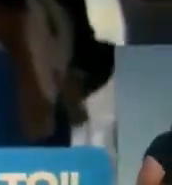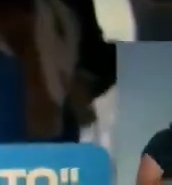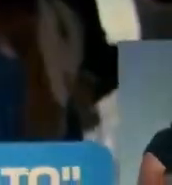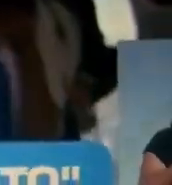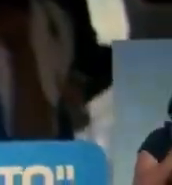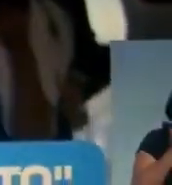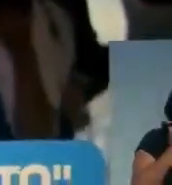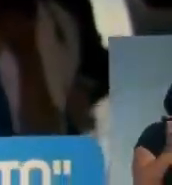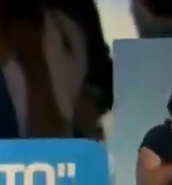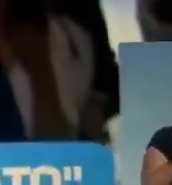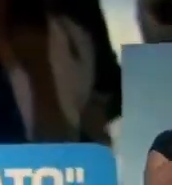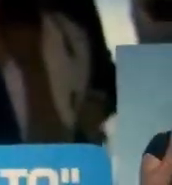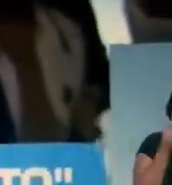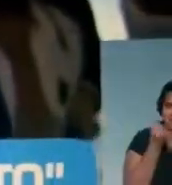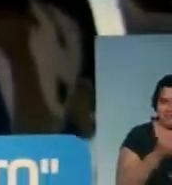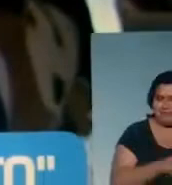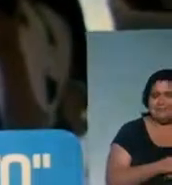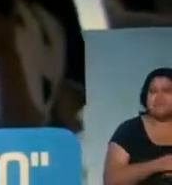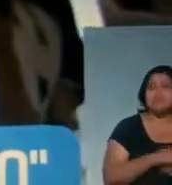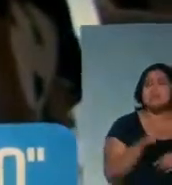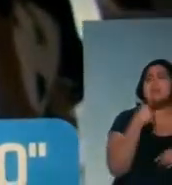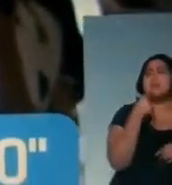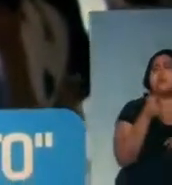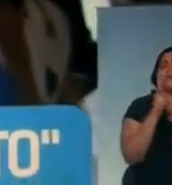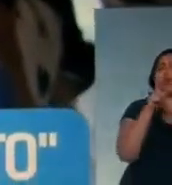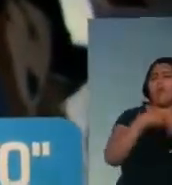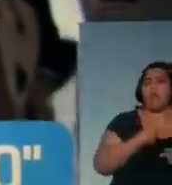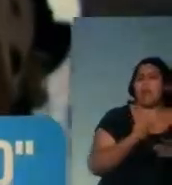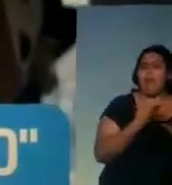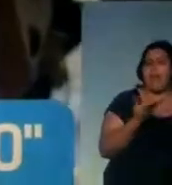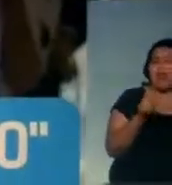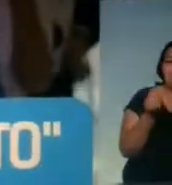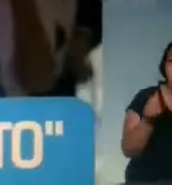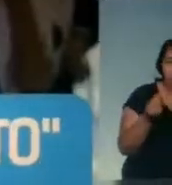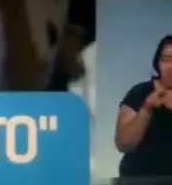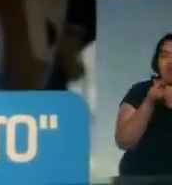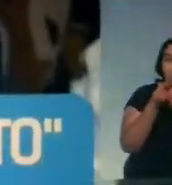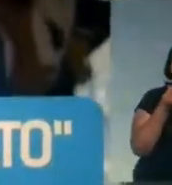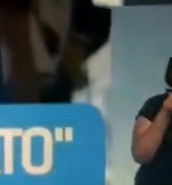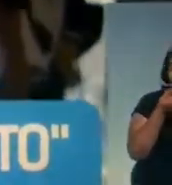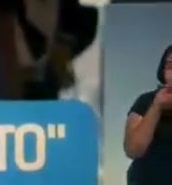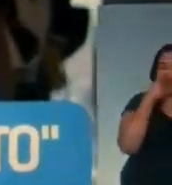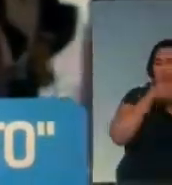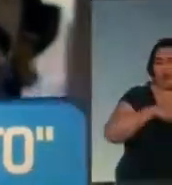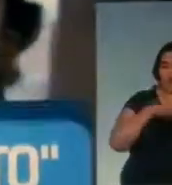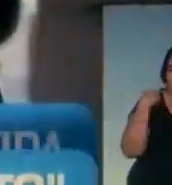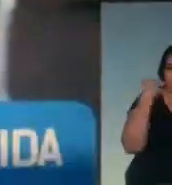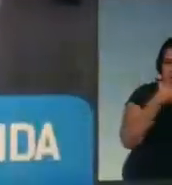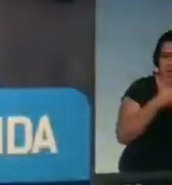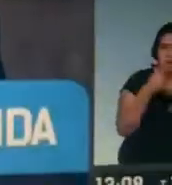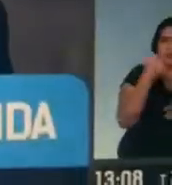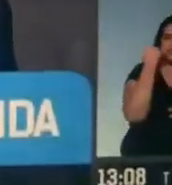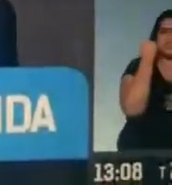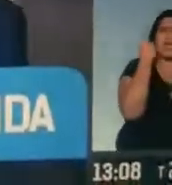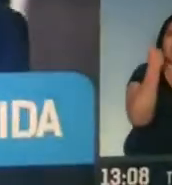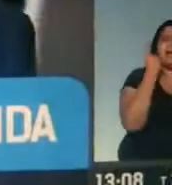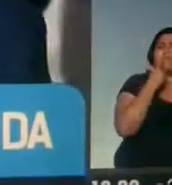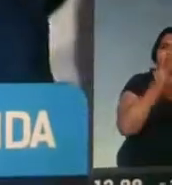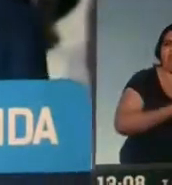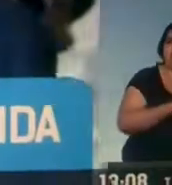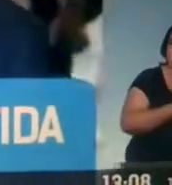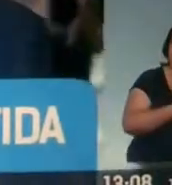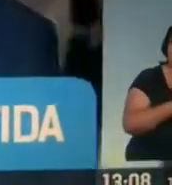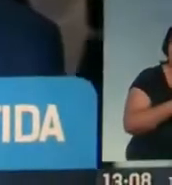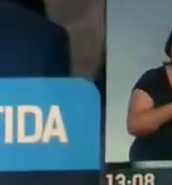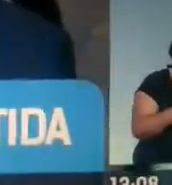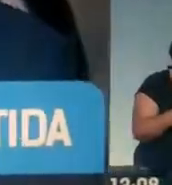decirlo fue darle si es toda esta respuesta a lo que ha ocurrido en las últimas horas, en relación a un decreto que han